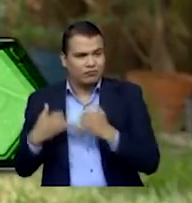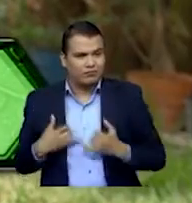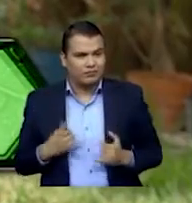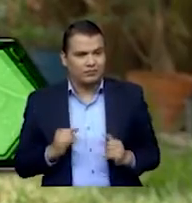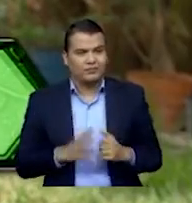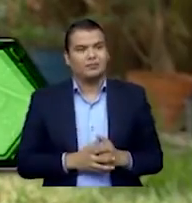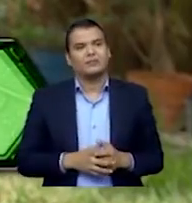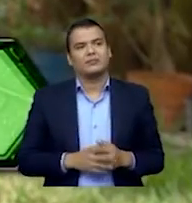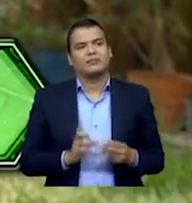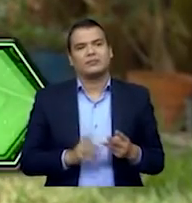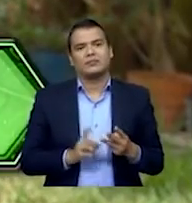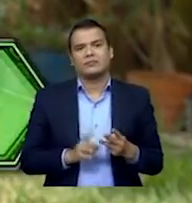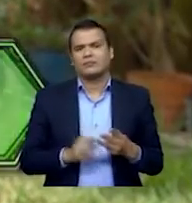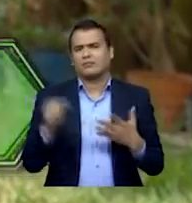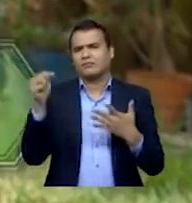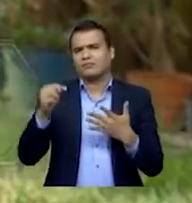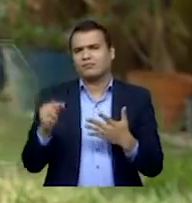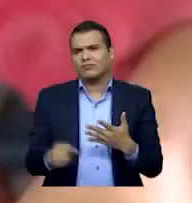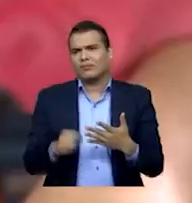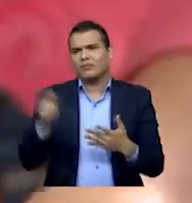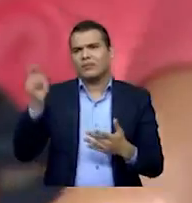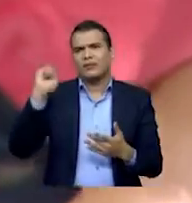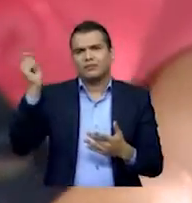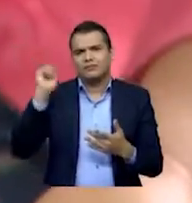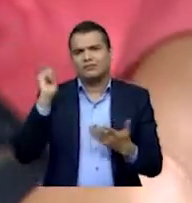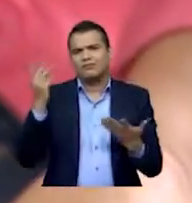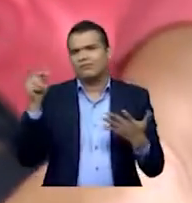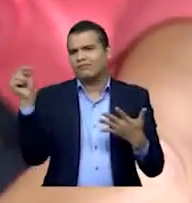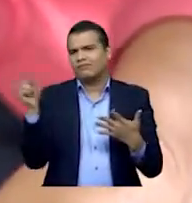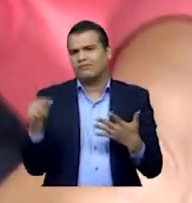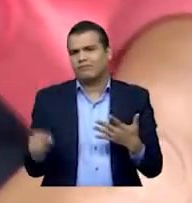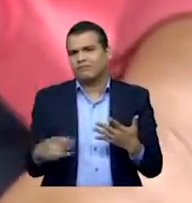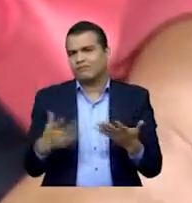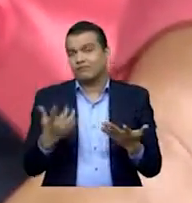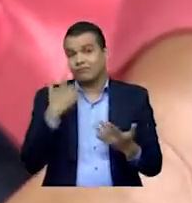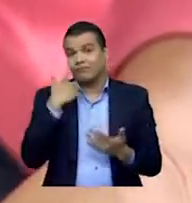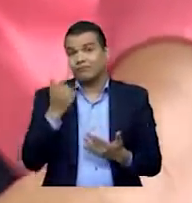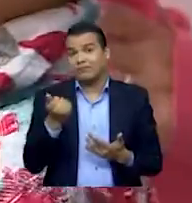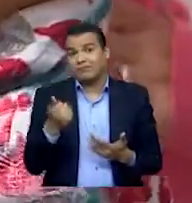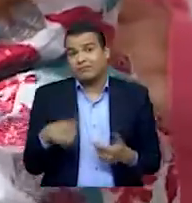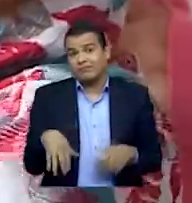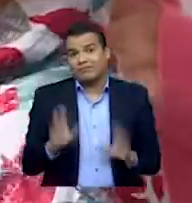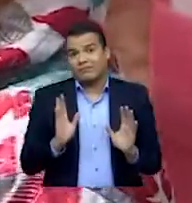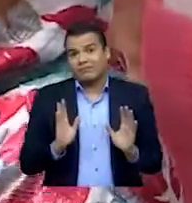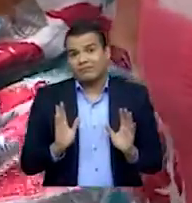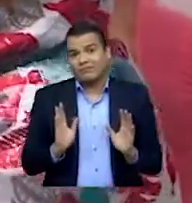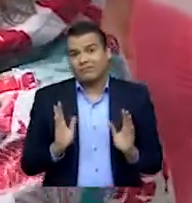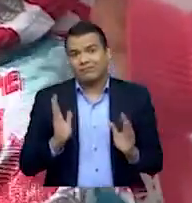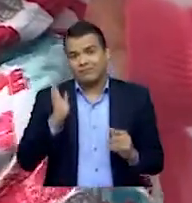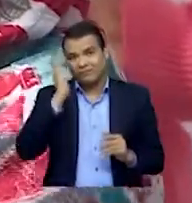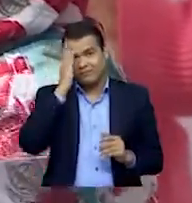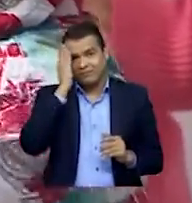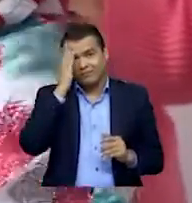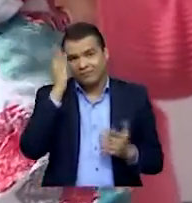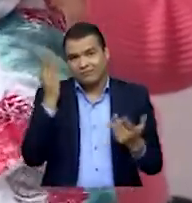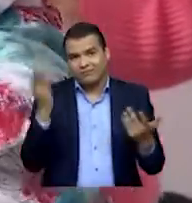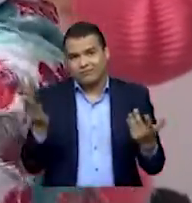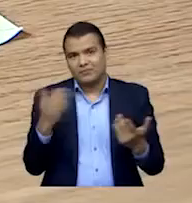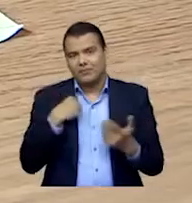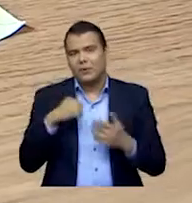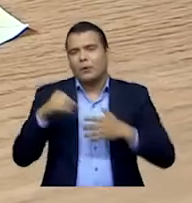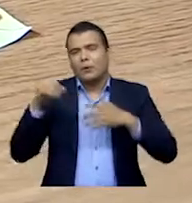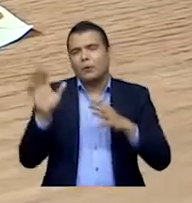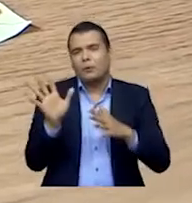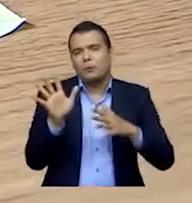con meta siendo tareas mías también un muy divertido porque lo colocan en bien con